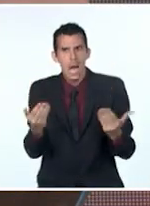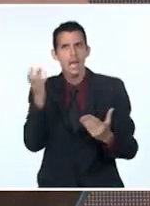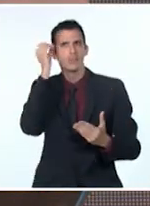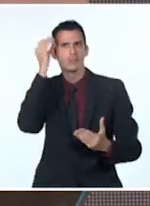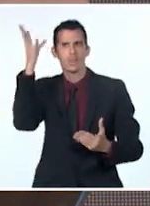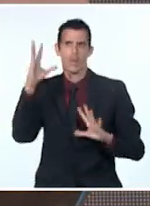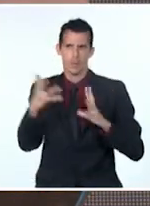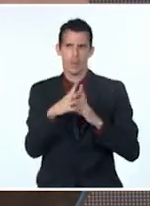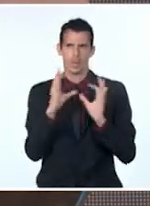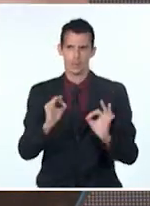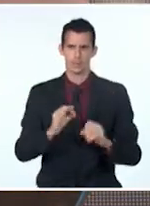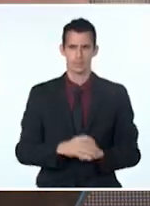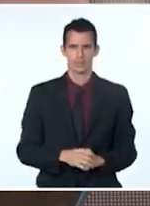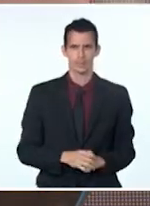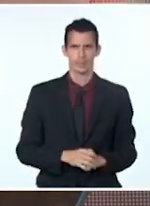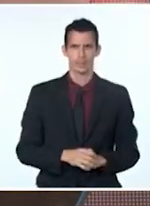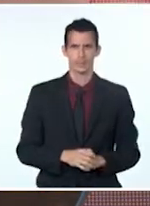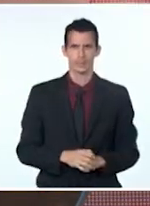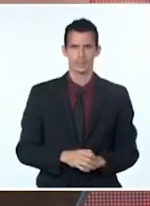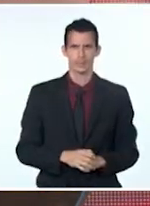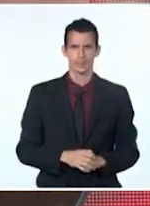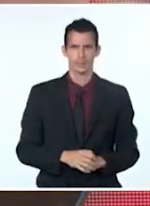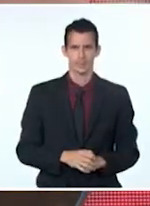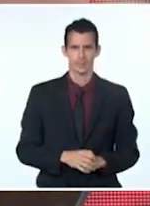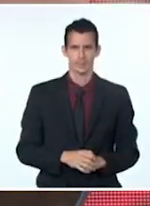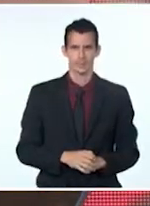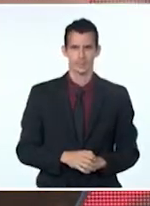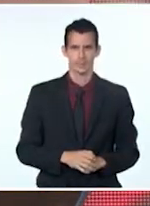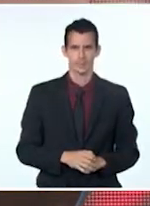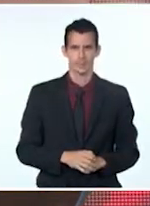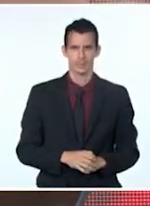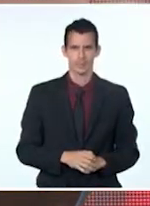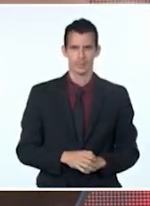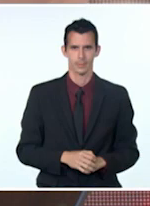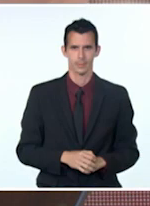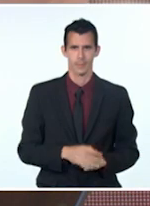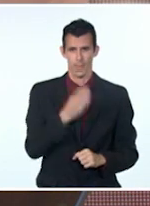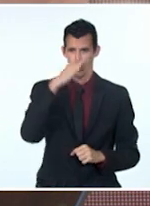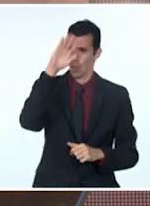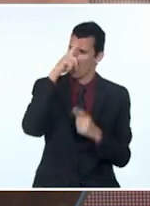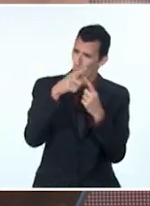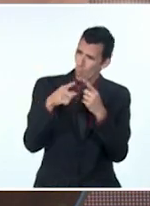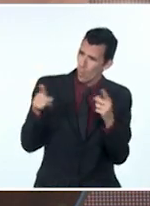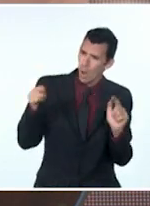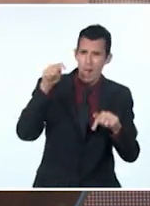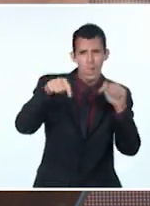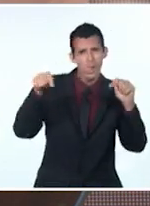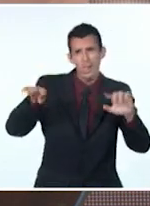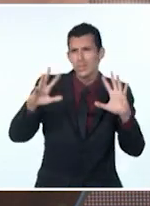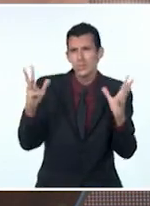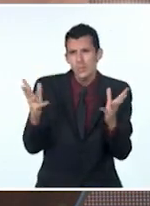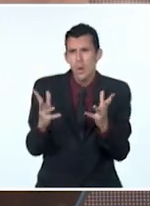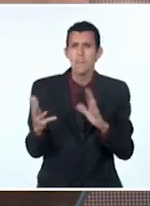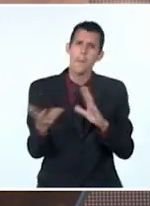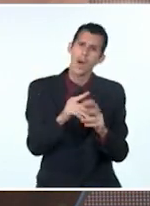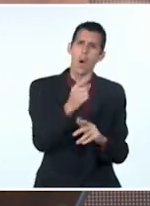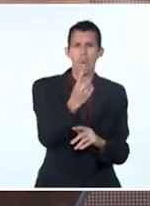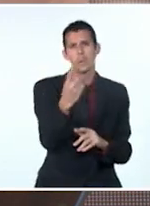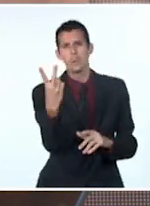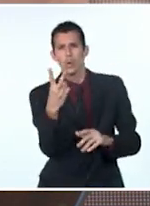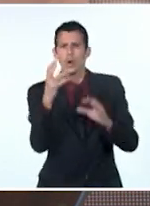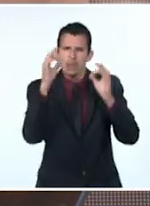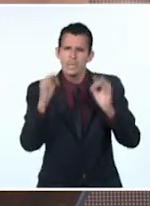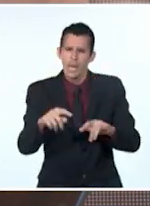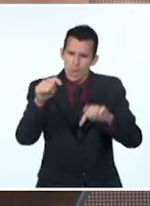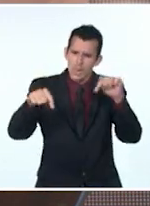presencia en todos los municipios del país, con dos o más instalaciones en los mismos, esta entidad puede y debe jugar un papel activo y catalizador